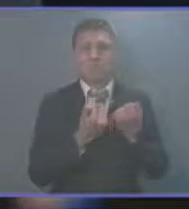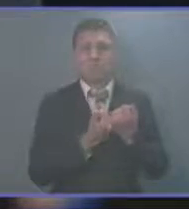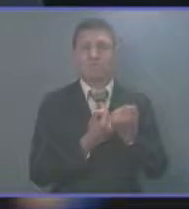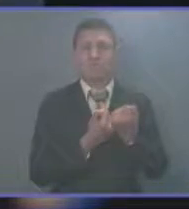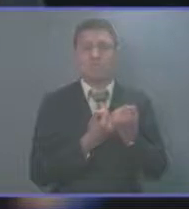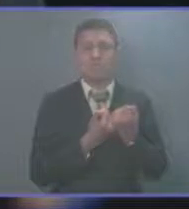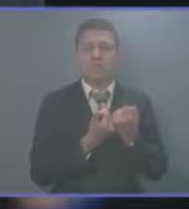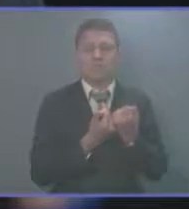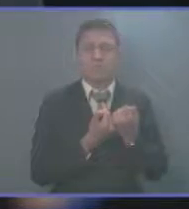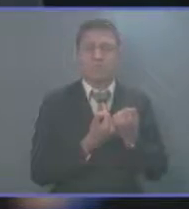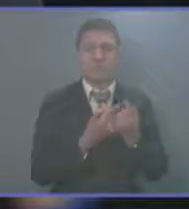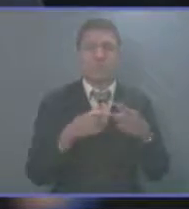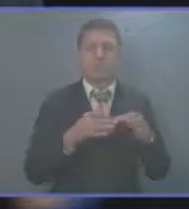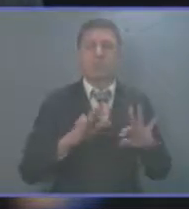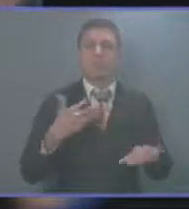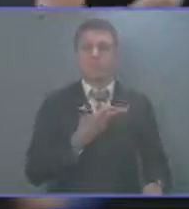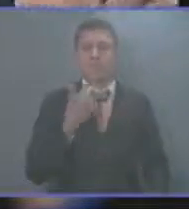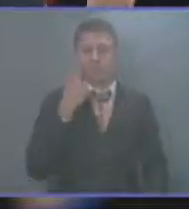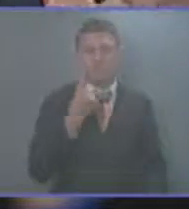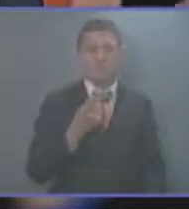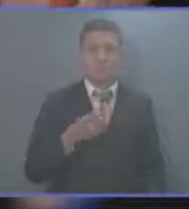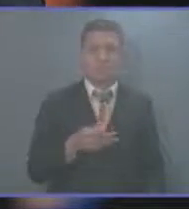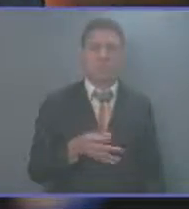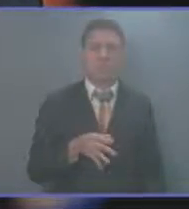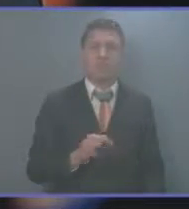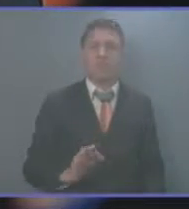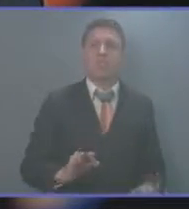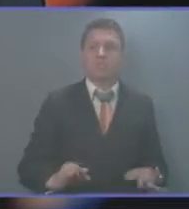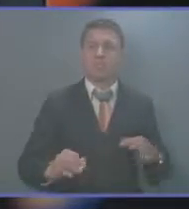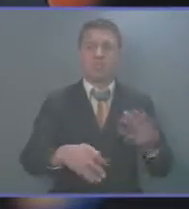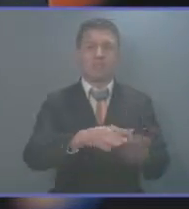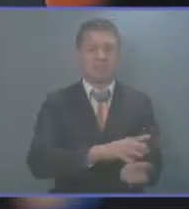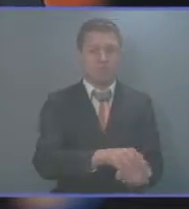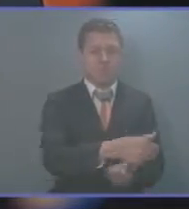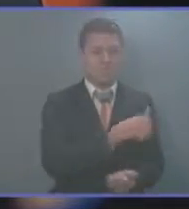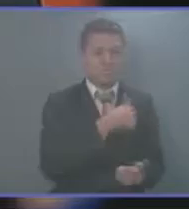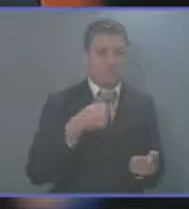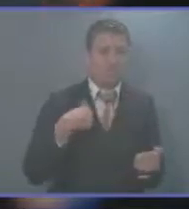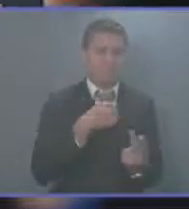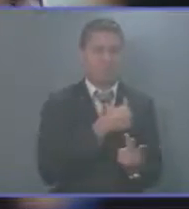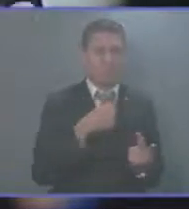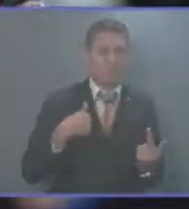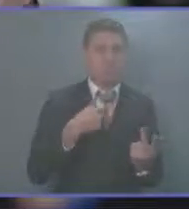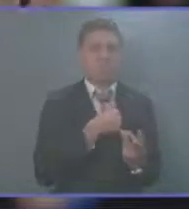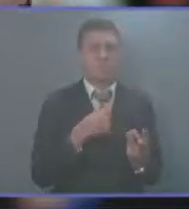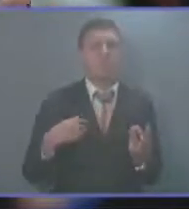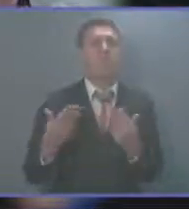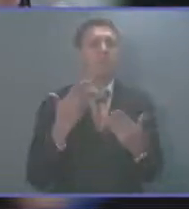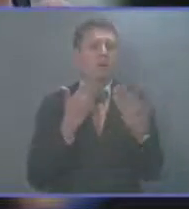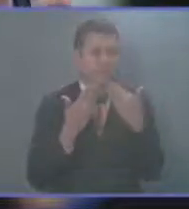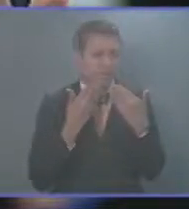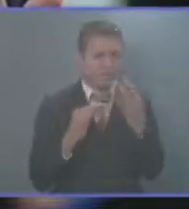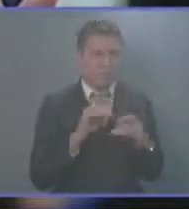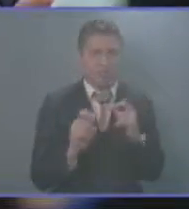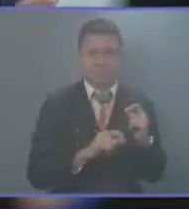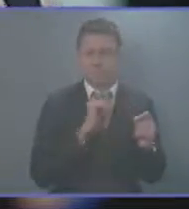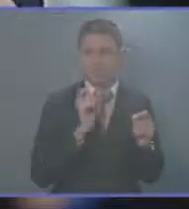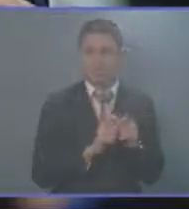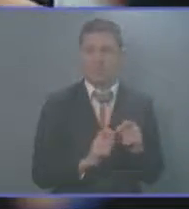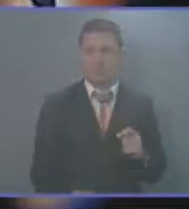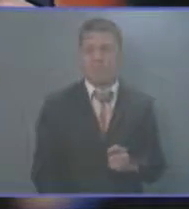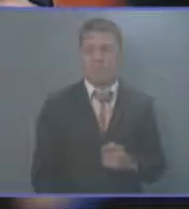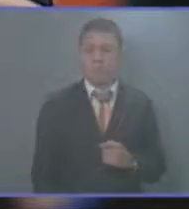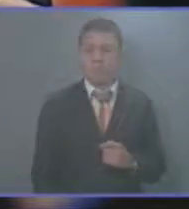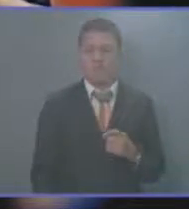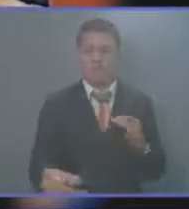funcionarios, a los demás ministros de las diferentes carteras, y nos dieron las explicaciones pertinentes.